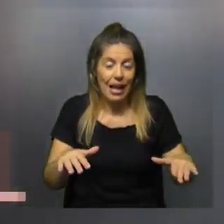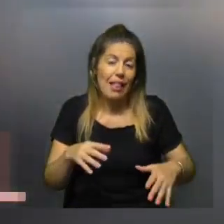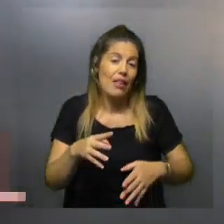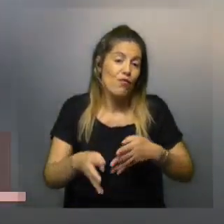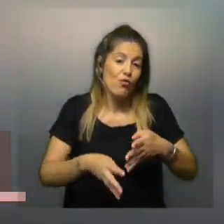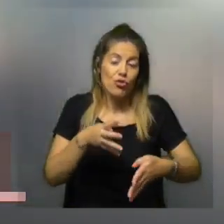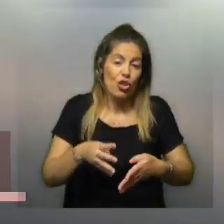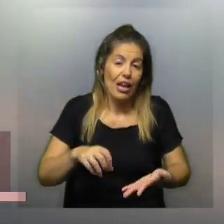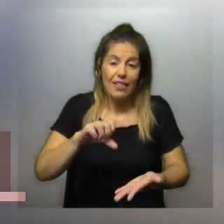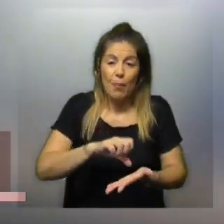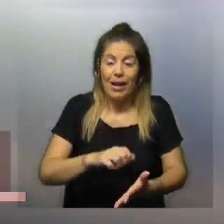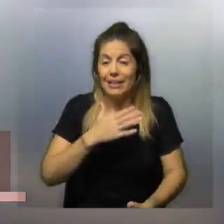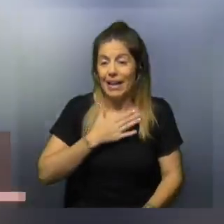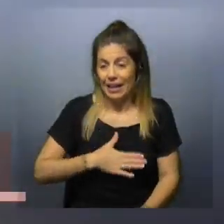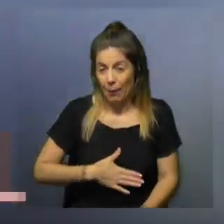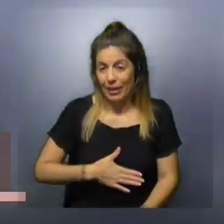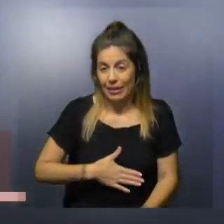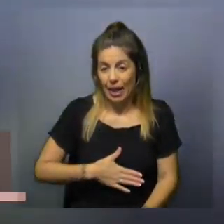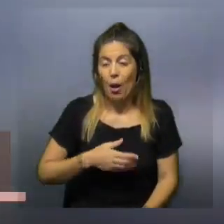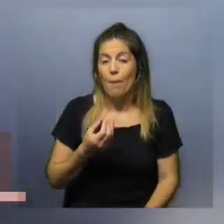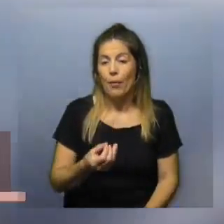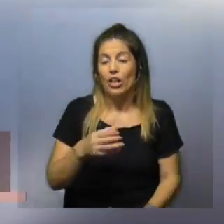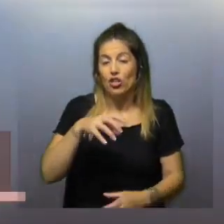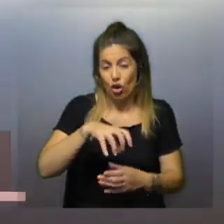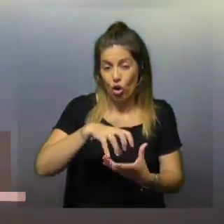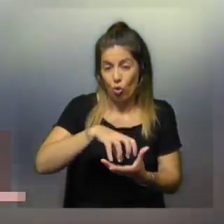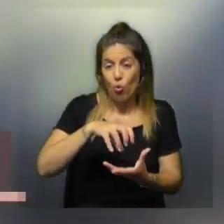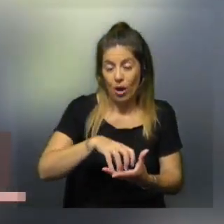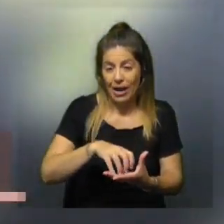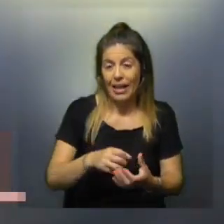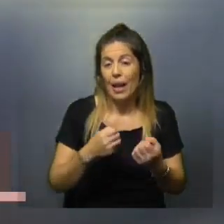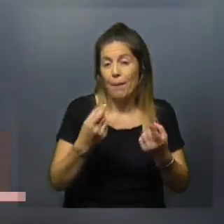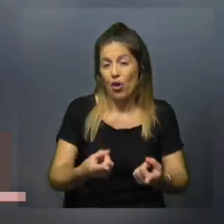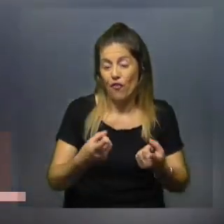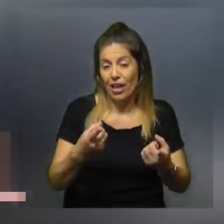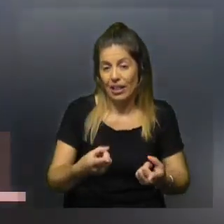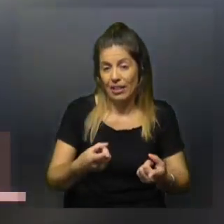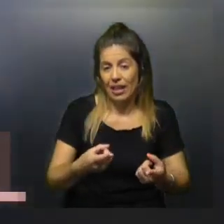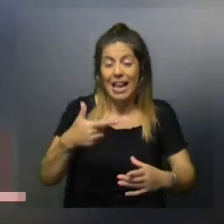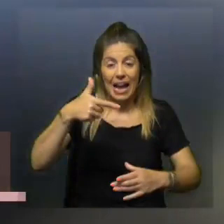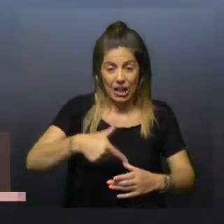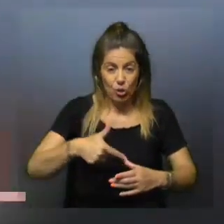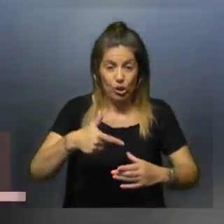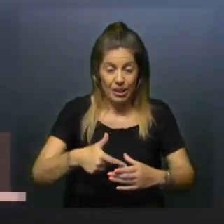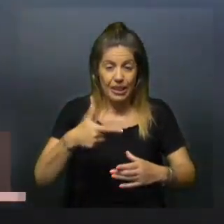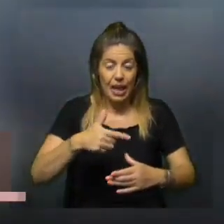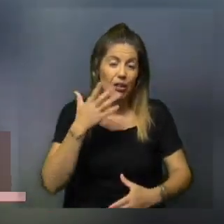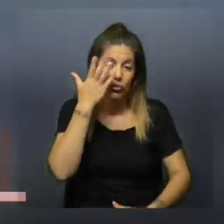funcionando tranquilamente, porque obviamente son los proveedores no solo de la gasolina, no solo